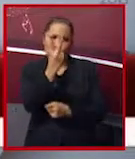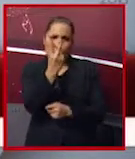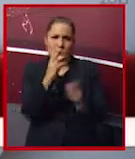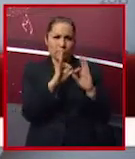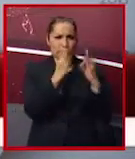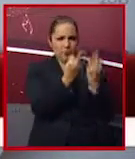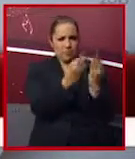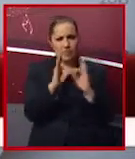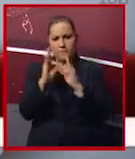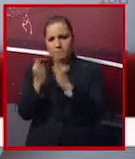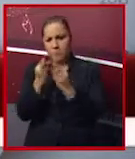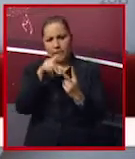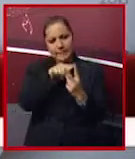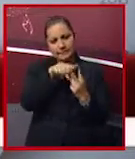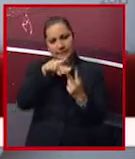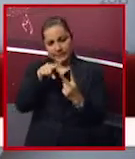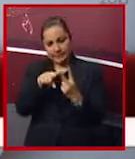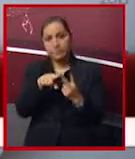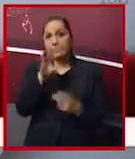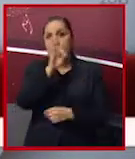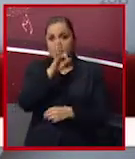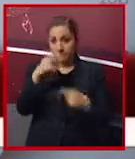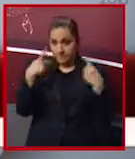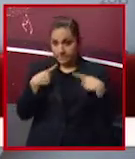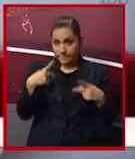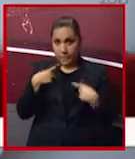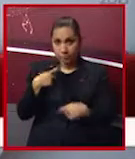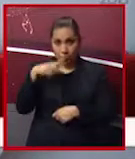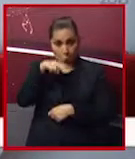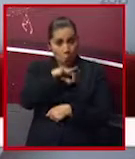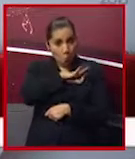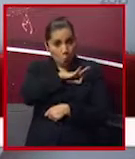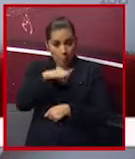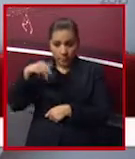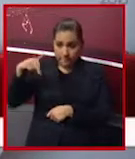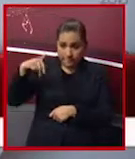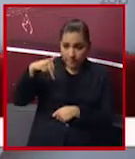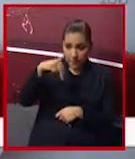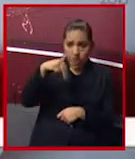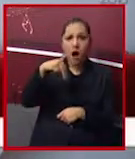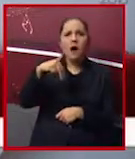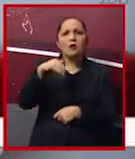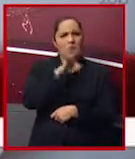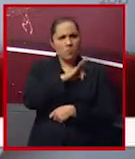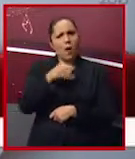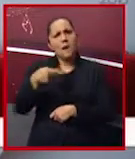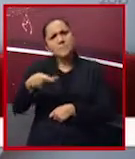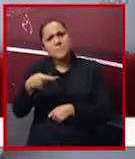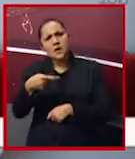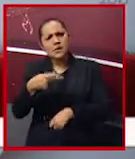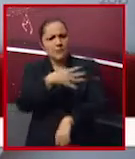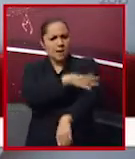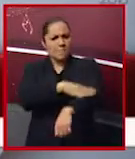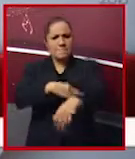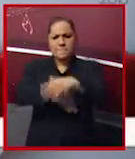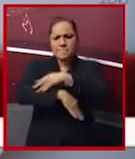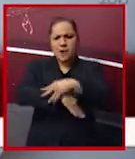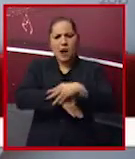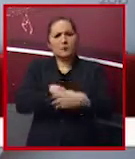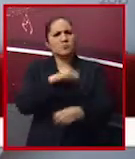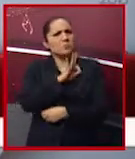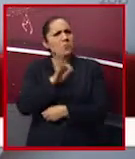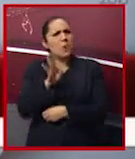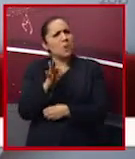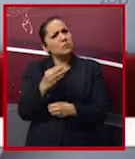ofrecen, pero si usted llega caminando, quizá tiene debilidad en los brazos, etcétera, etcétera, pero sí puede respirar